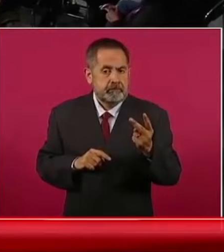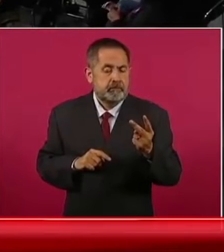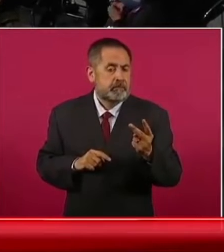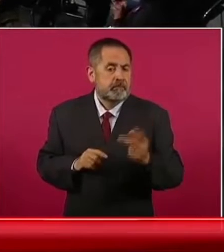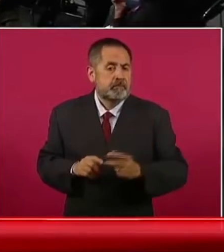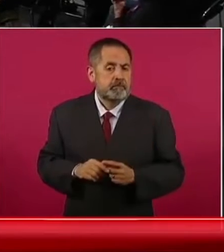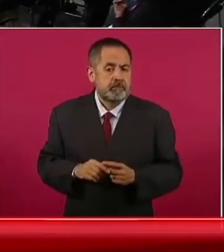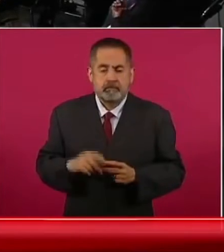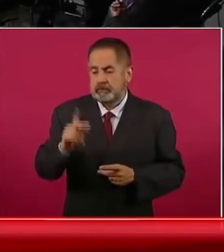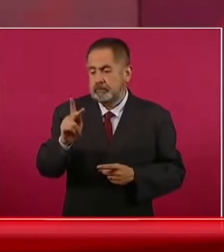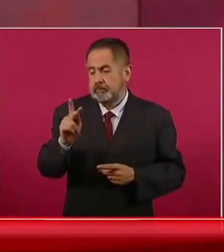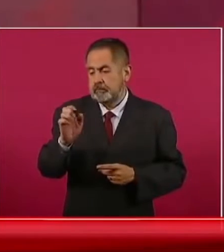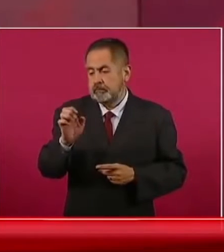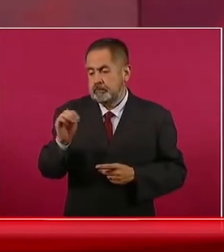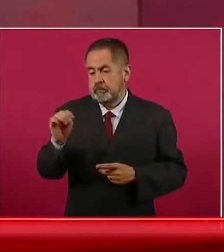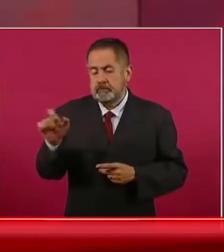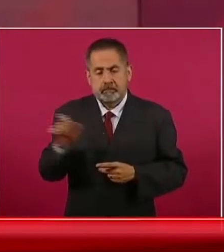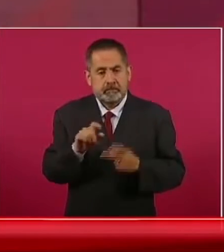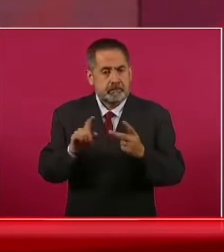pemex